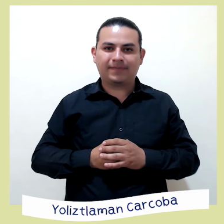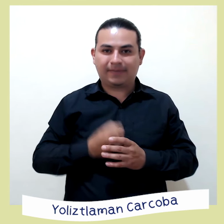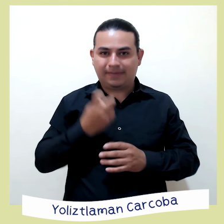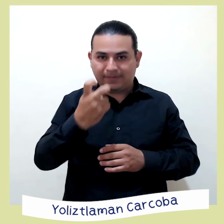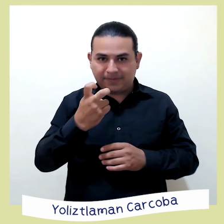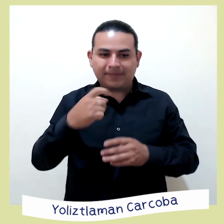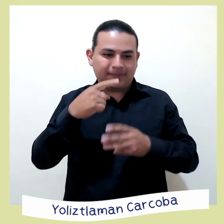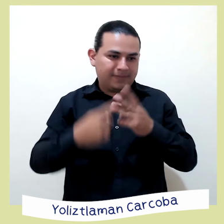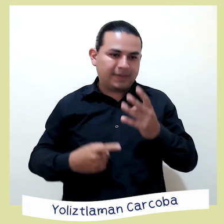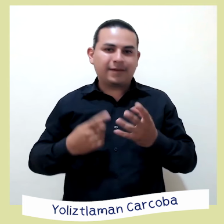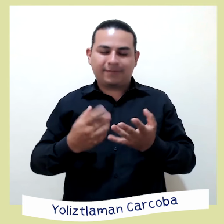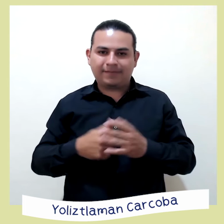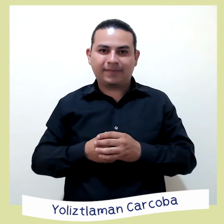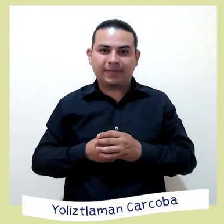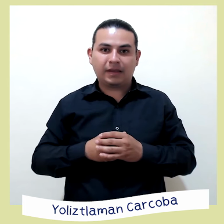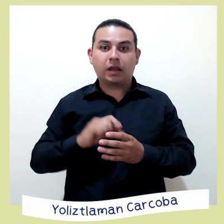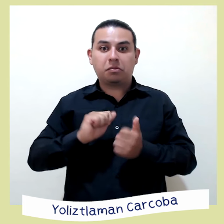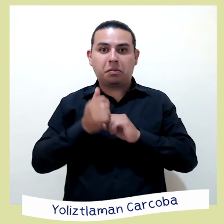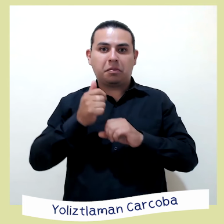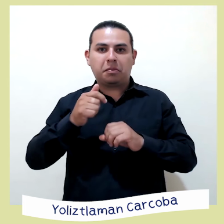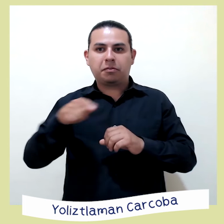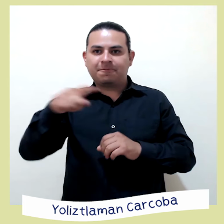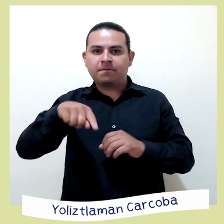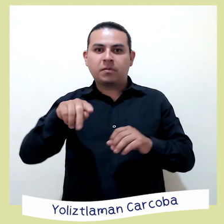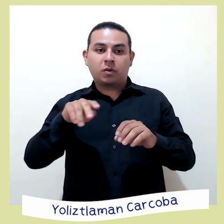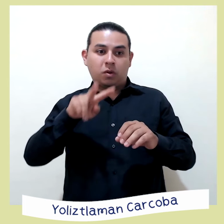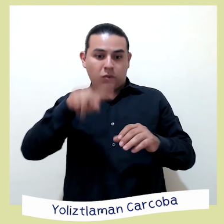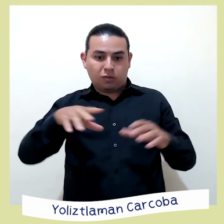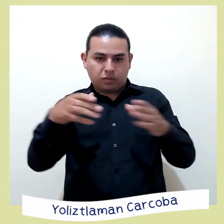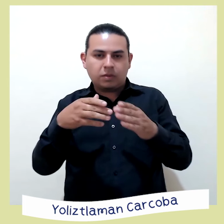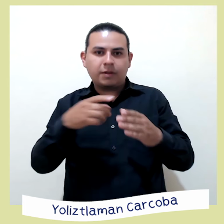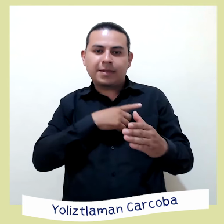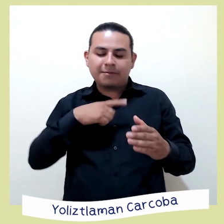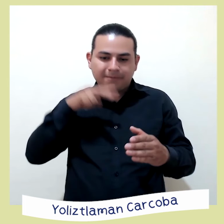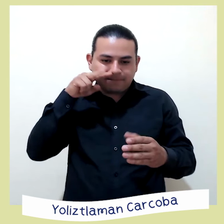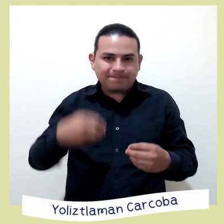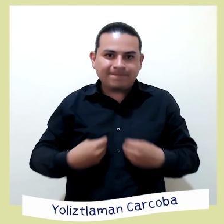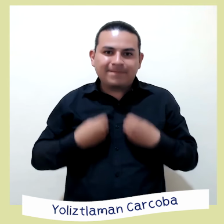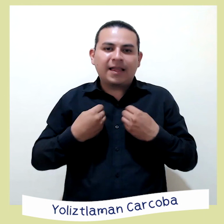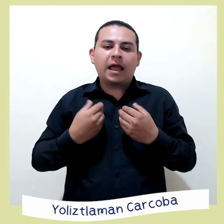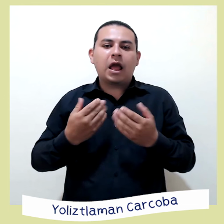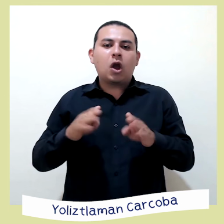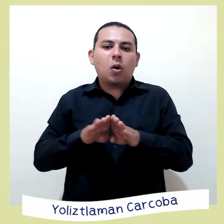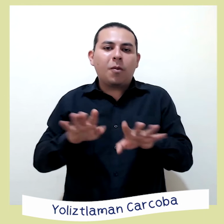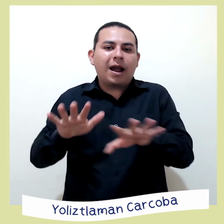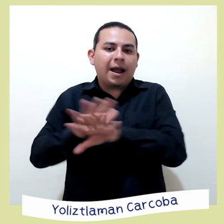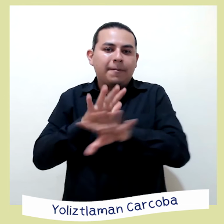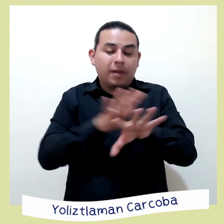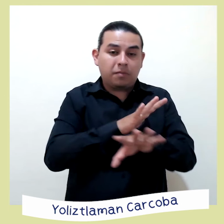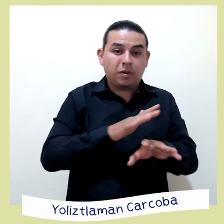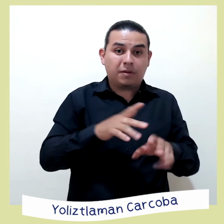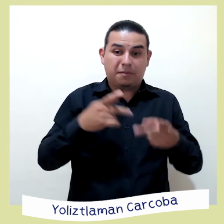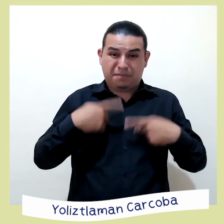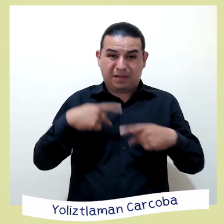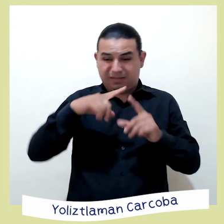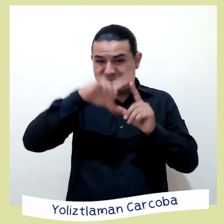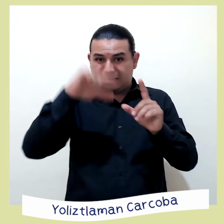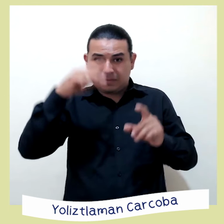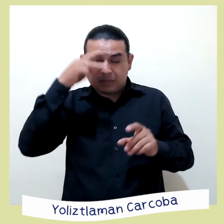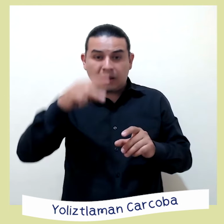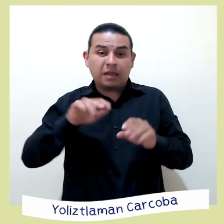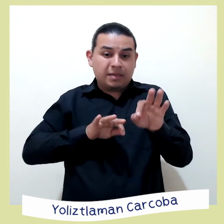y habitual y que cada vez encaja menos con la realidad que vivimos en la actualidad. La actividad laboral en